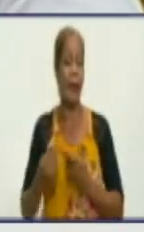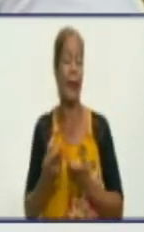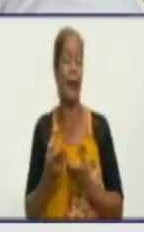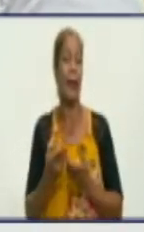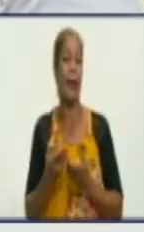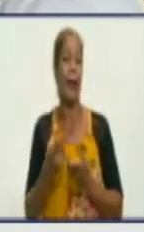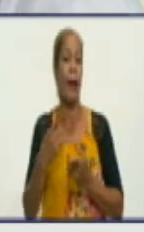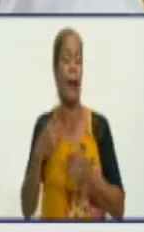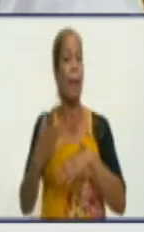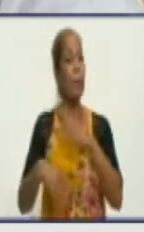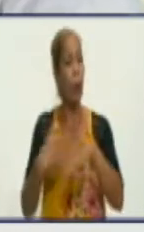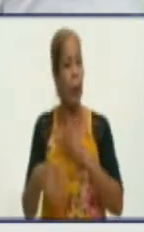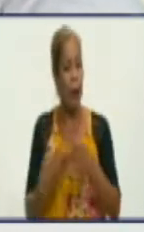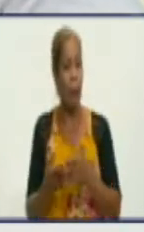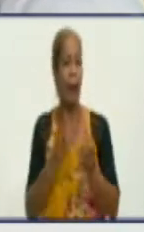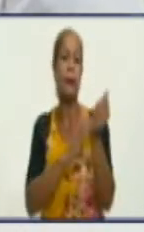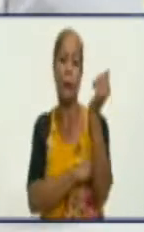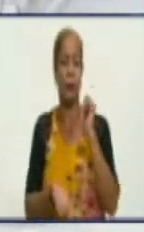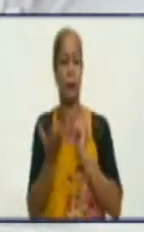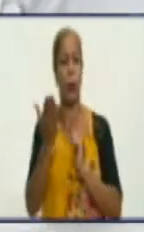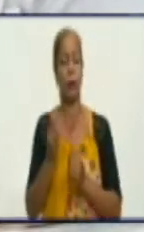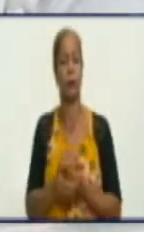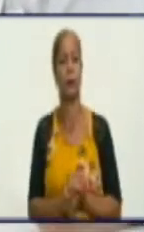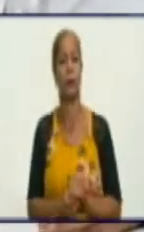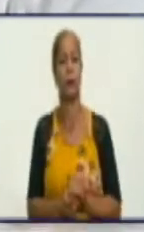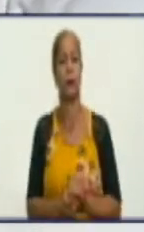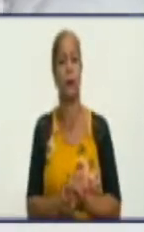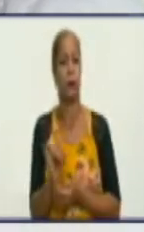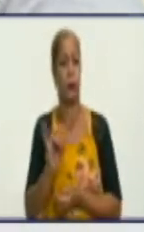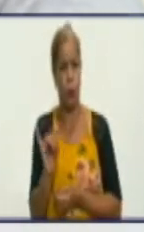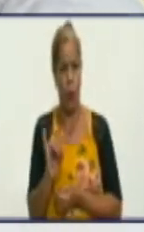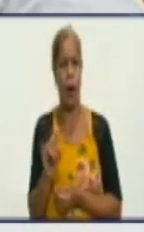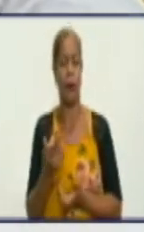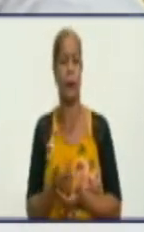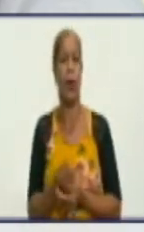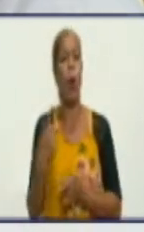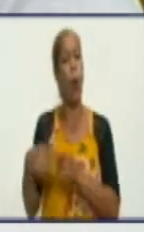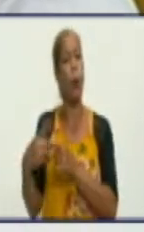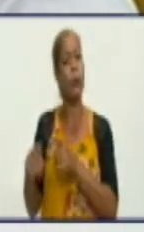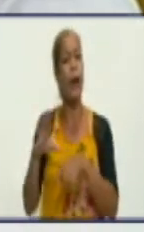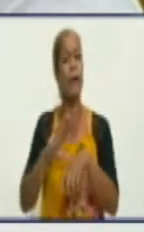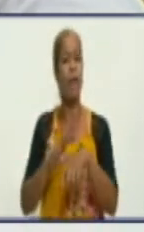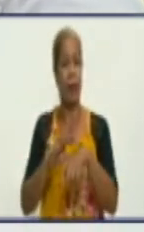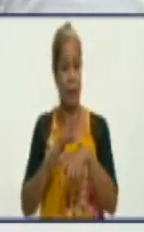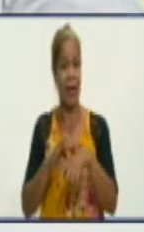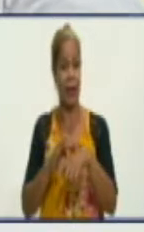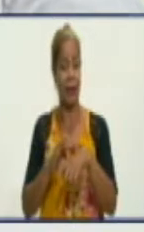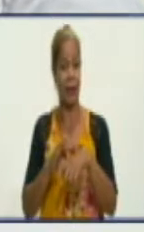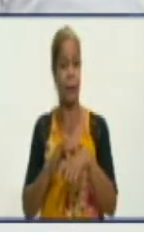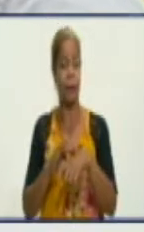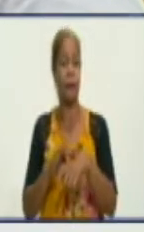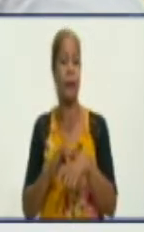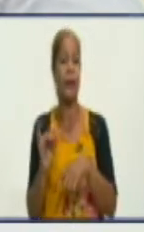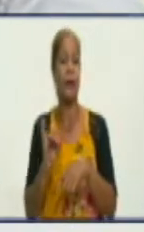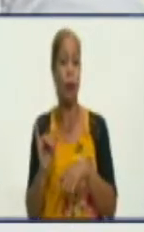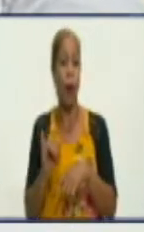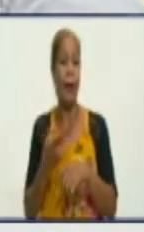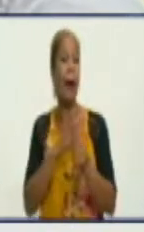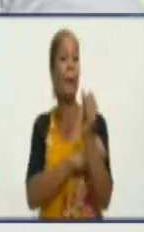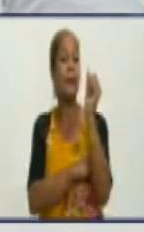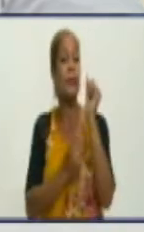producidas en enfermedades. También está la causa esencial, idiopática o primaria, que aparentemente no tiene una causa que desencadene una hipertensión